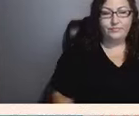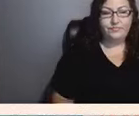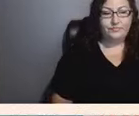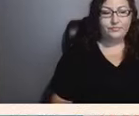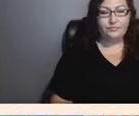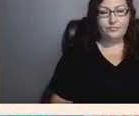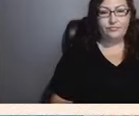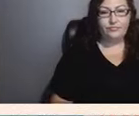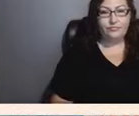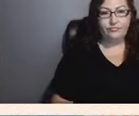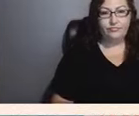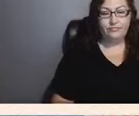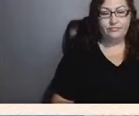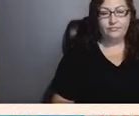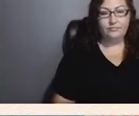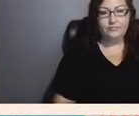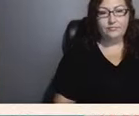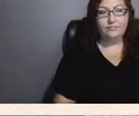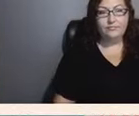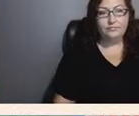¿cómo va esa partecita?